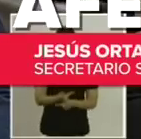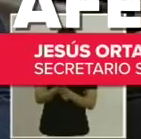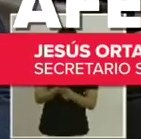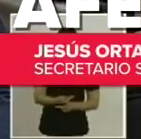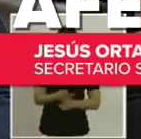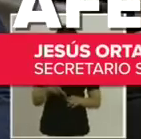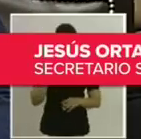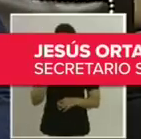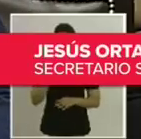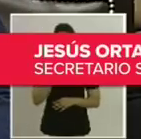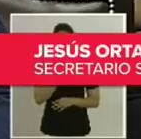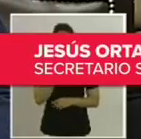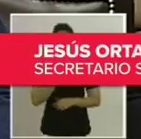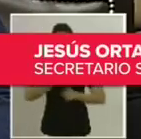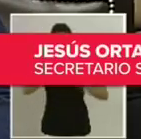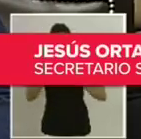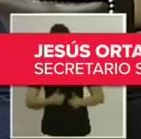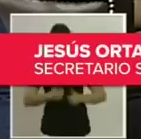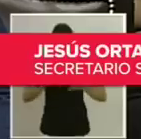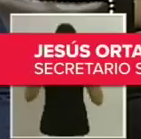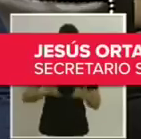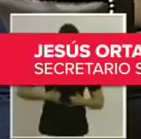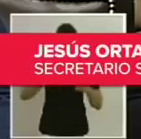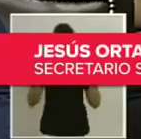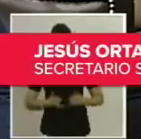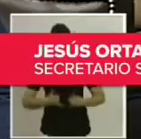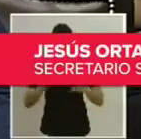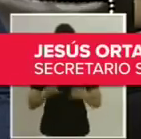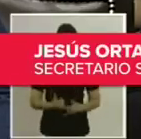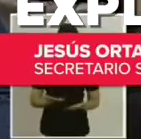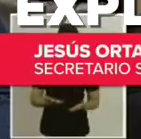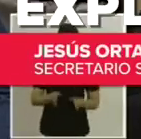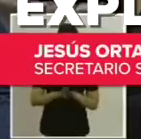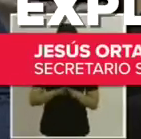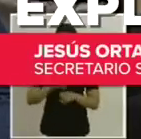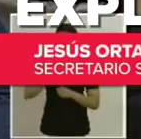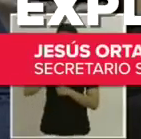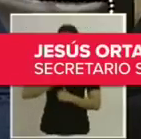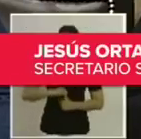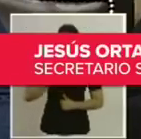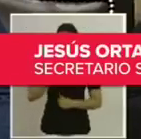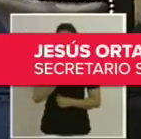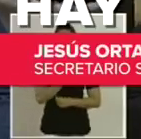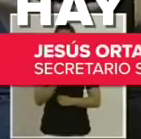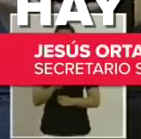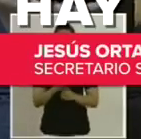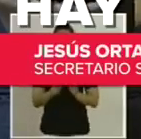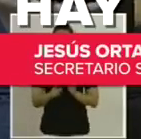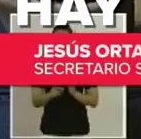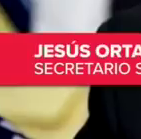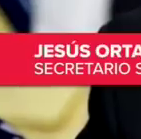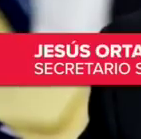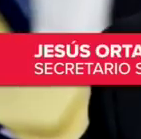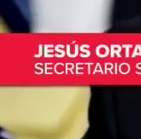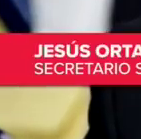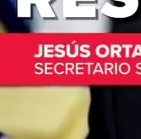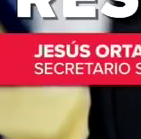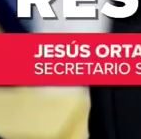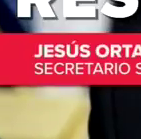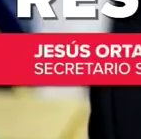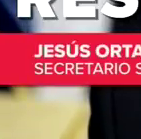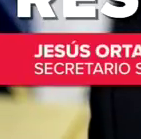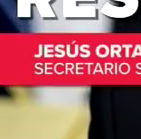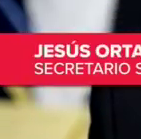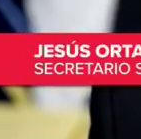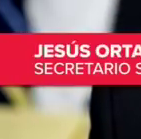a aferrarme ni voy a dar explicaciones para ver por qué no hay resultados. Si no